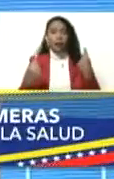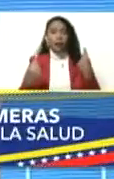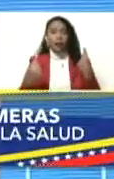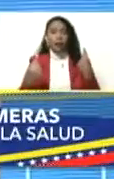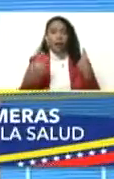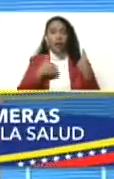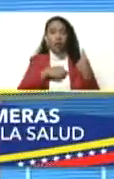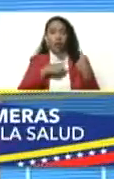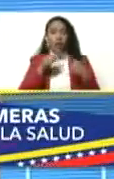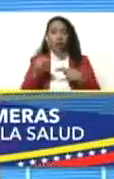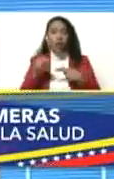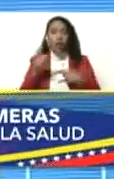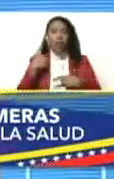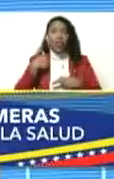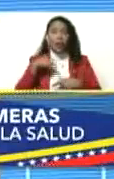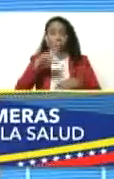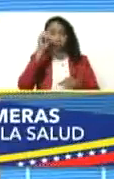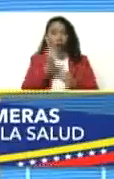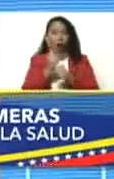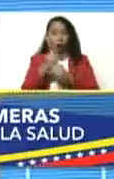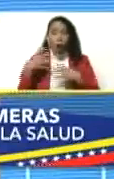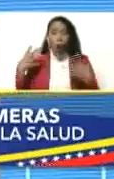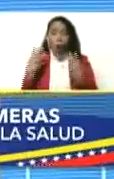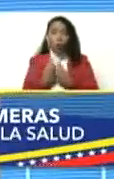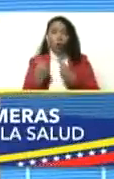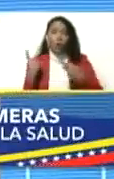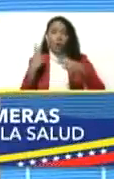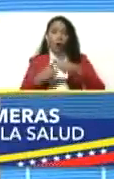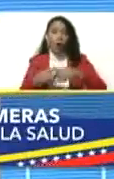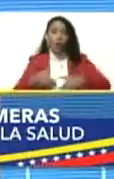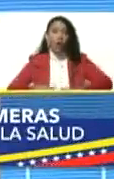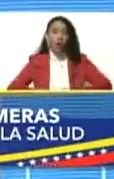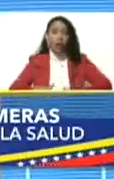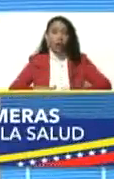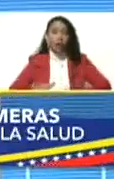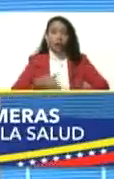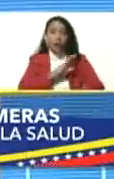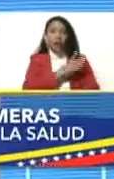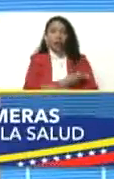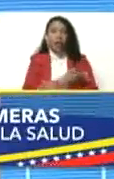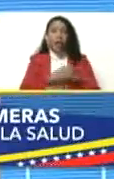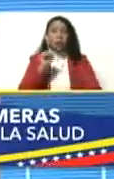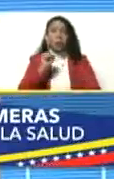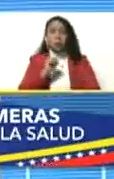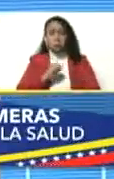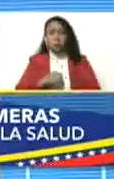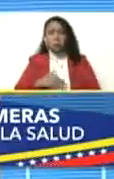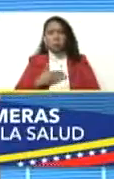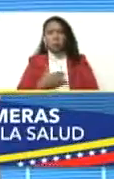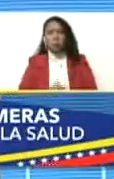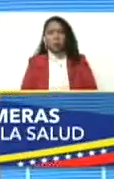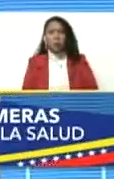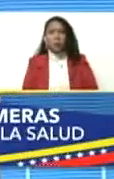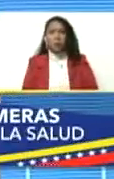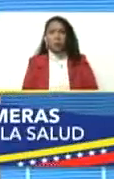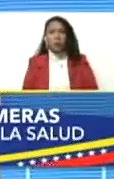debemos trabajar en conjunto y sumar fuerza. Soy de los que piensan de que sí se puede.